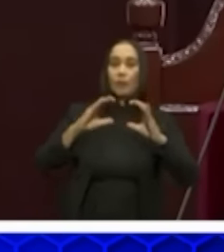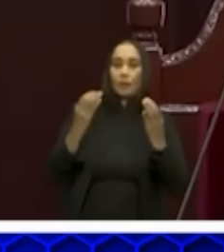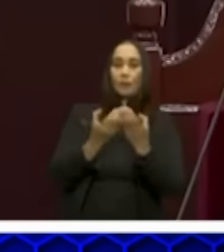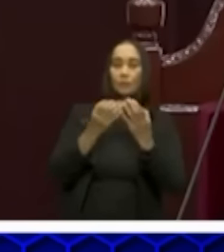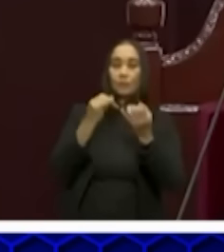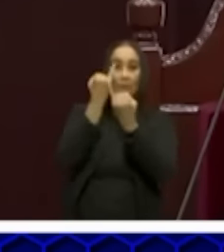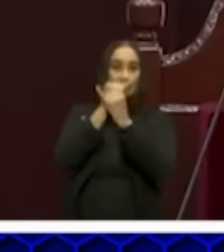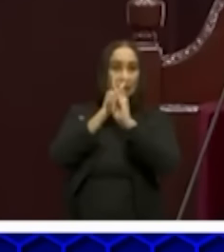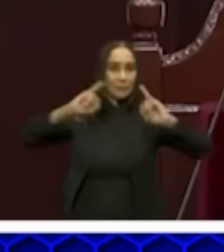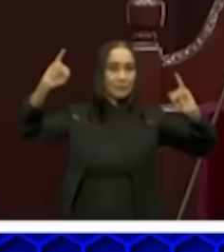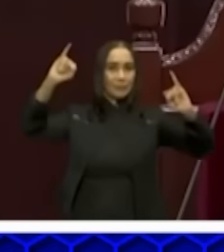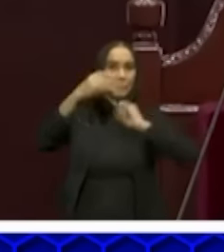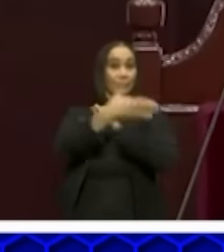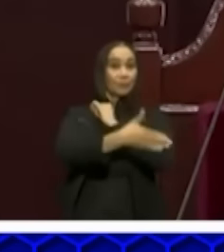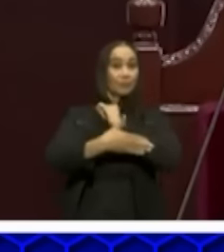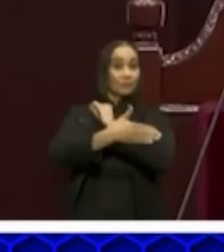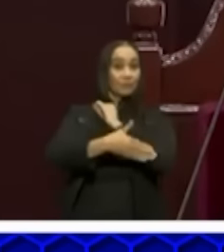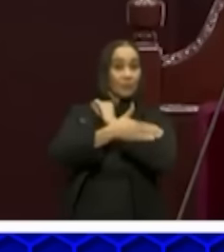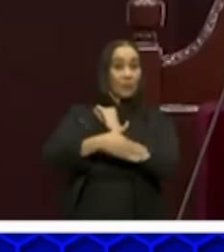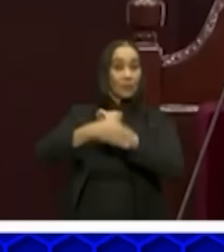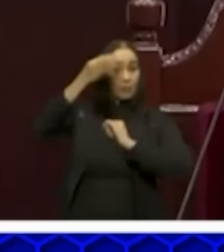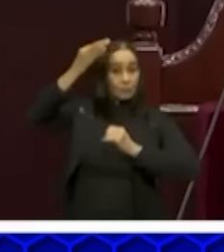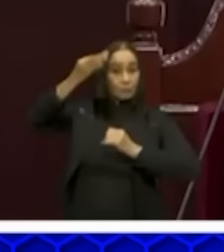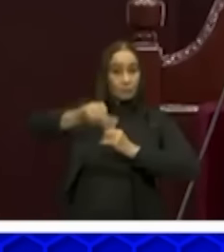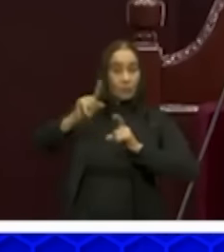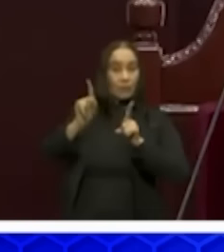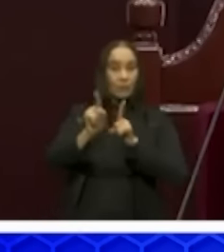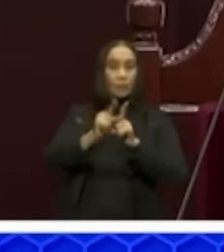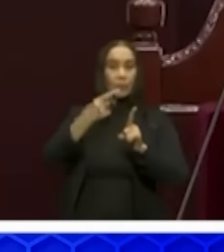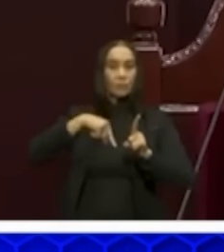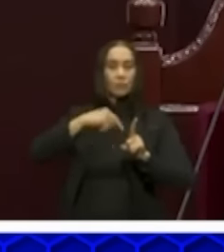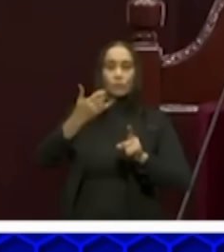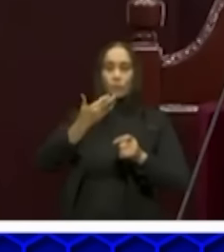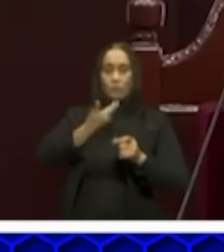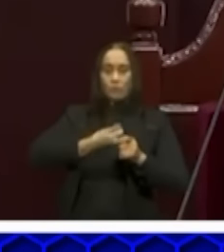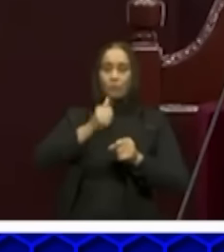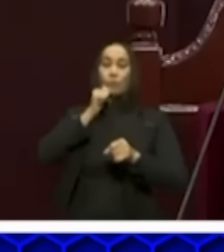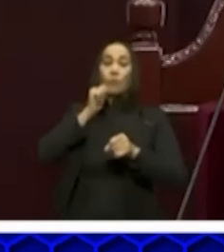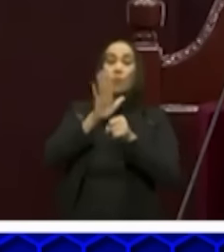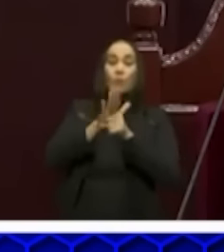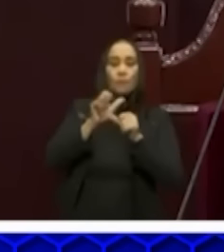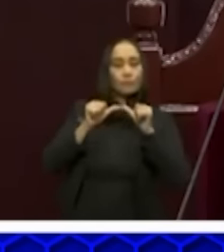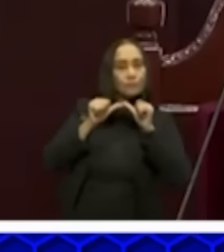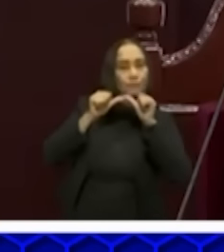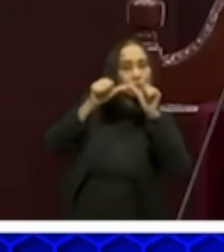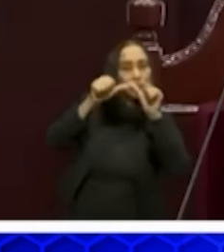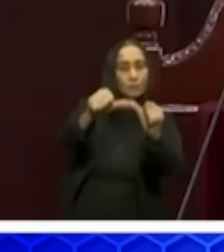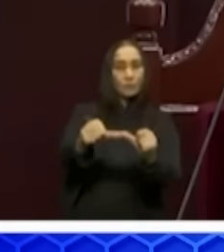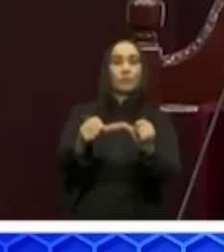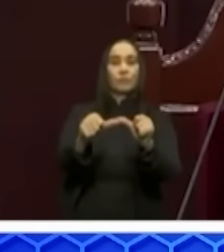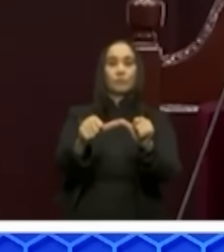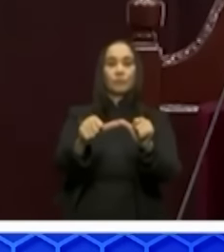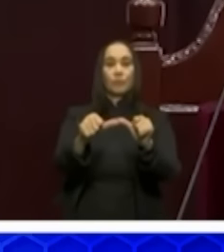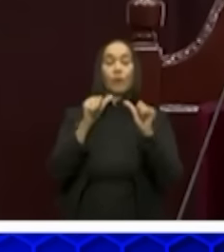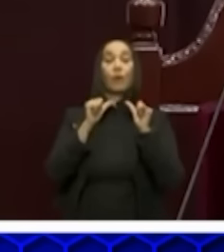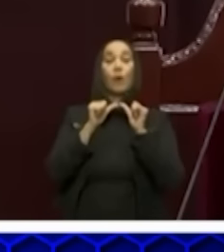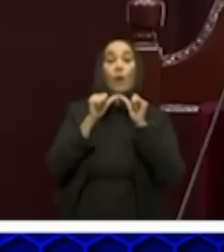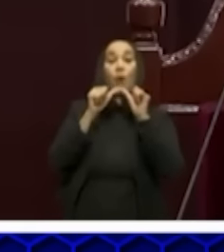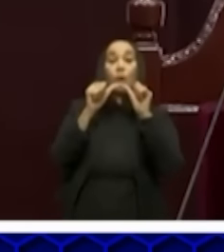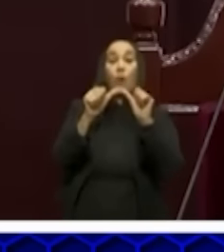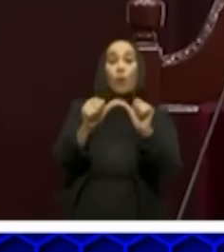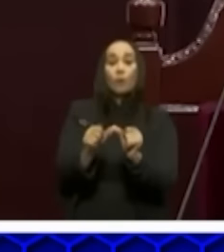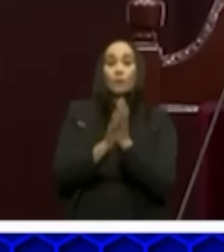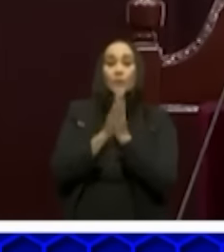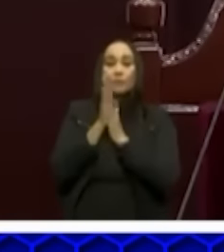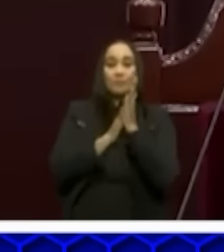trajinar del día de los meses de la semana y del año se nos olvidan algunas cosas para